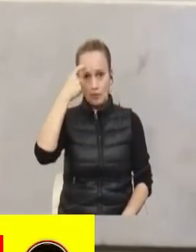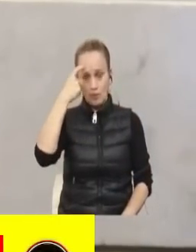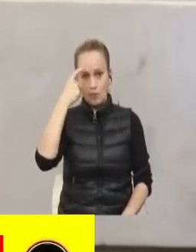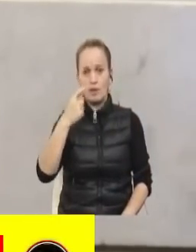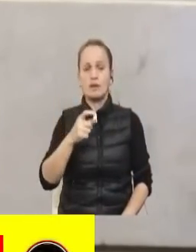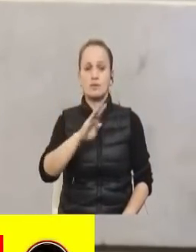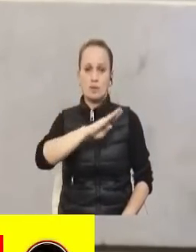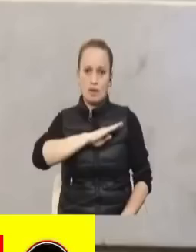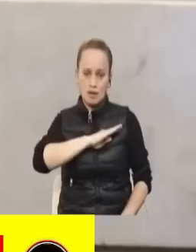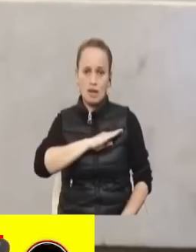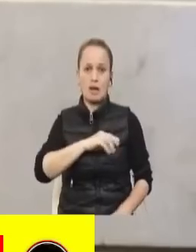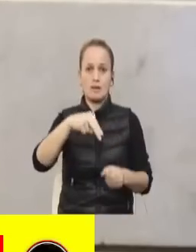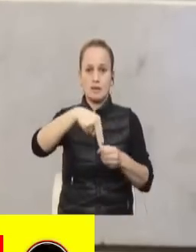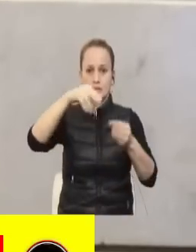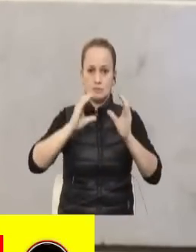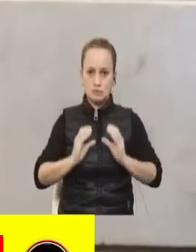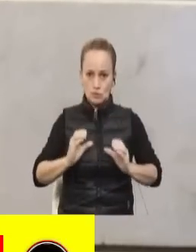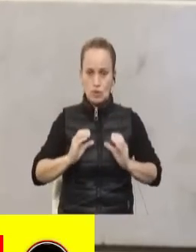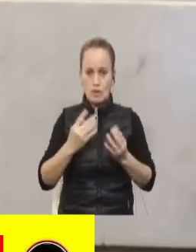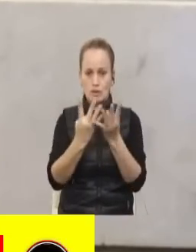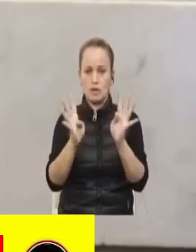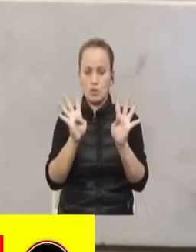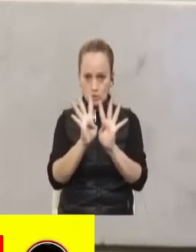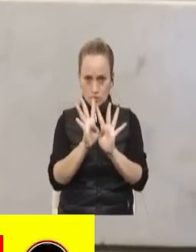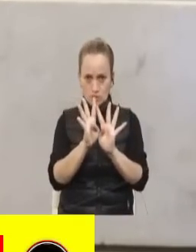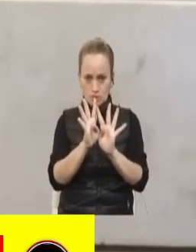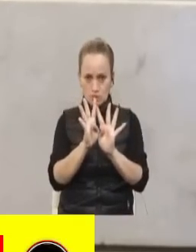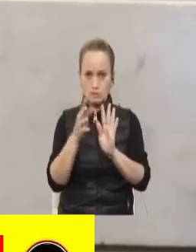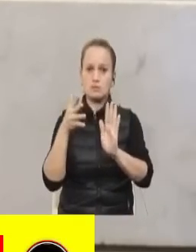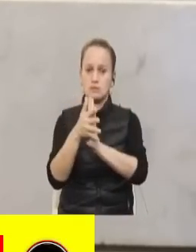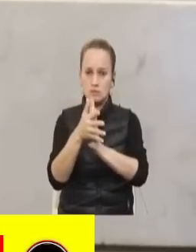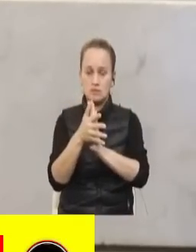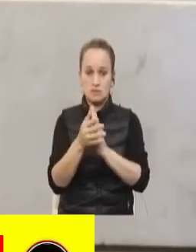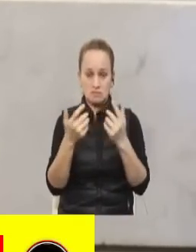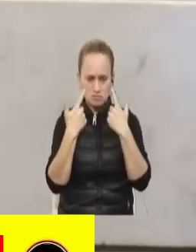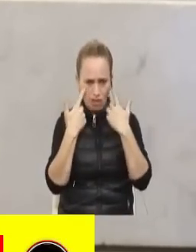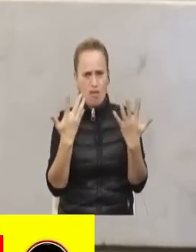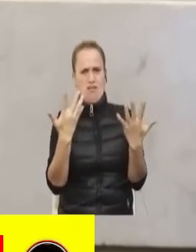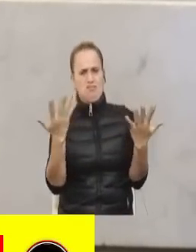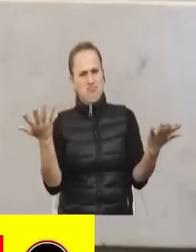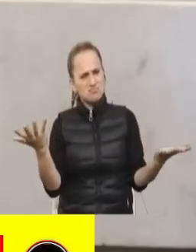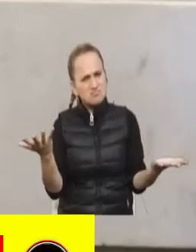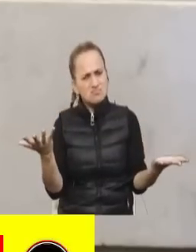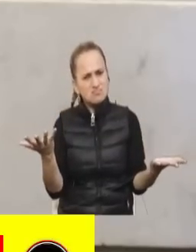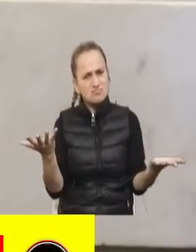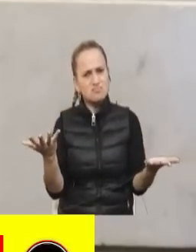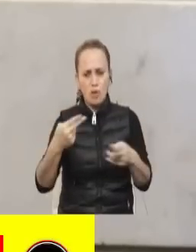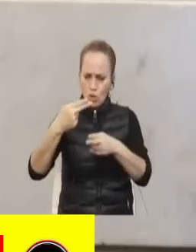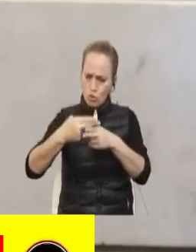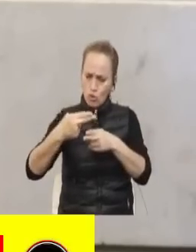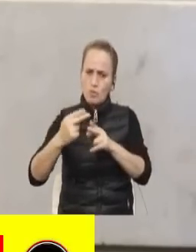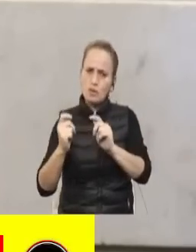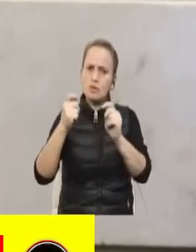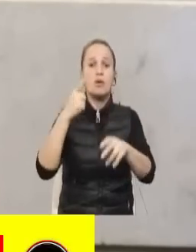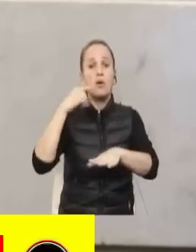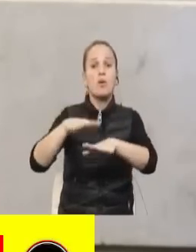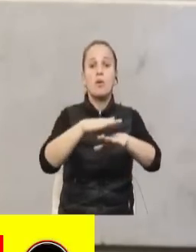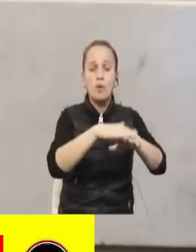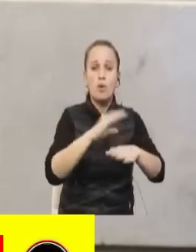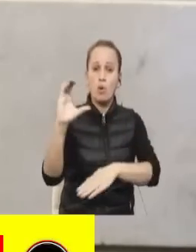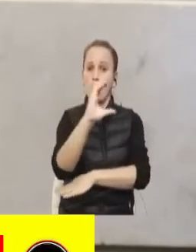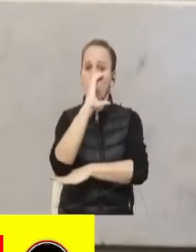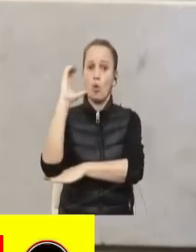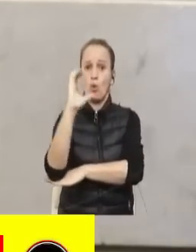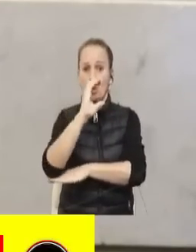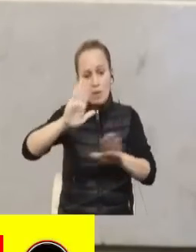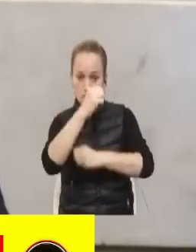gobernadores, alcaldes, ciudadanos y congresistas. Se escandalizaron cuando muchos llamamos a pedir que en Colombia se recuperara